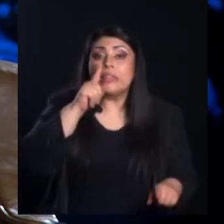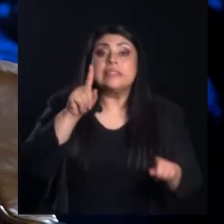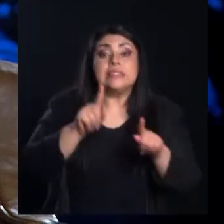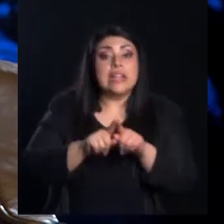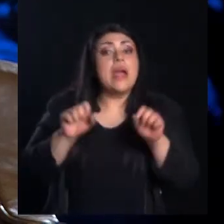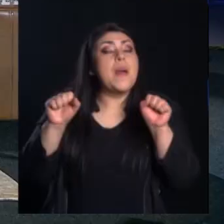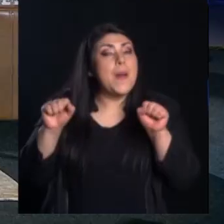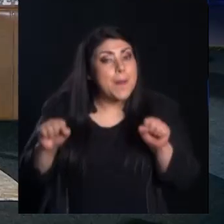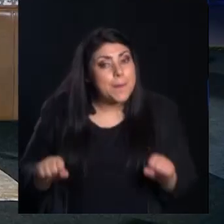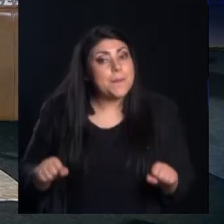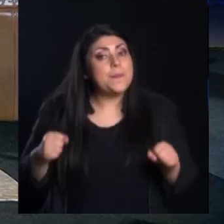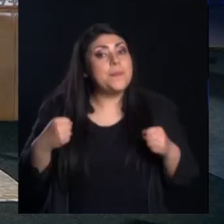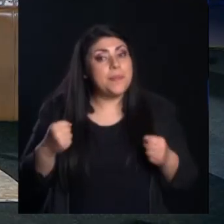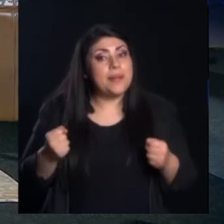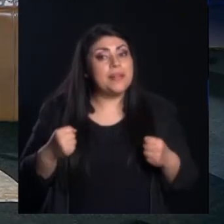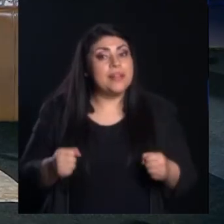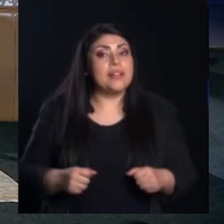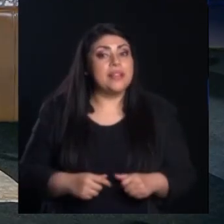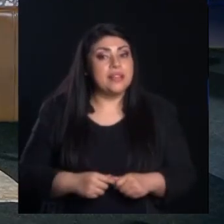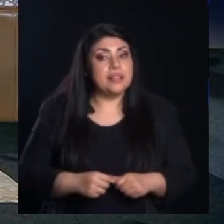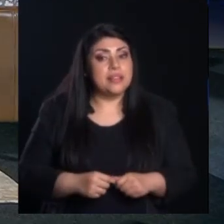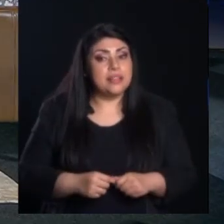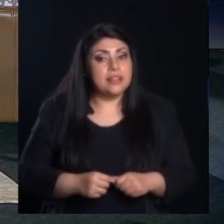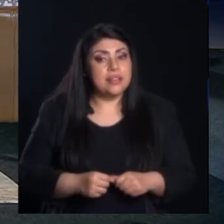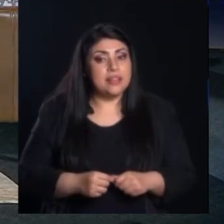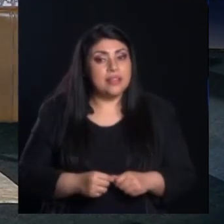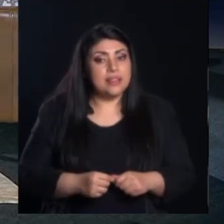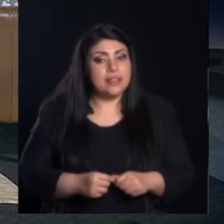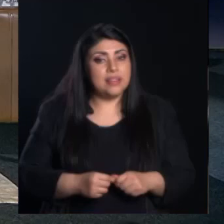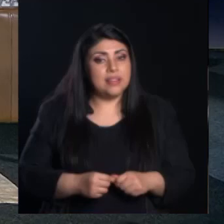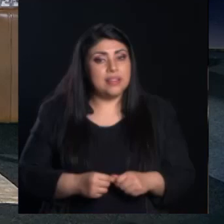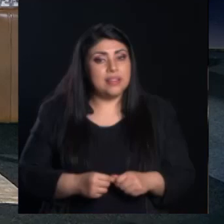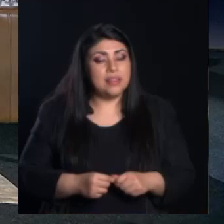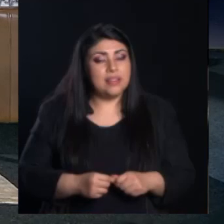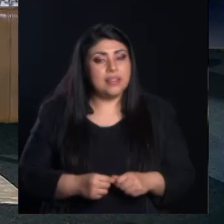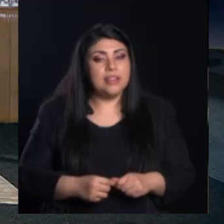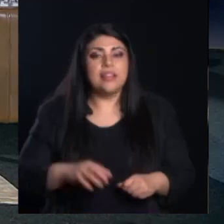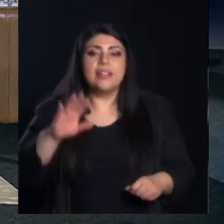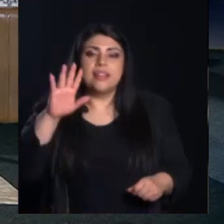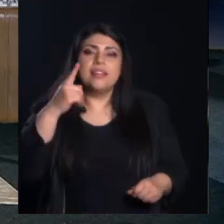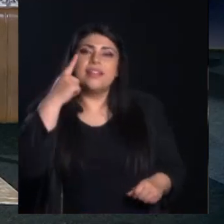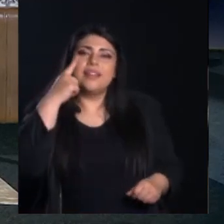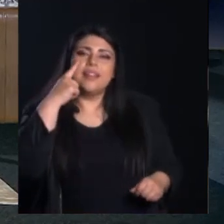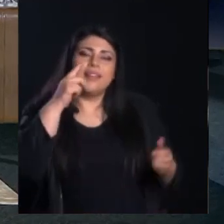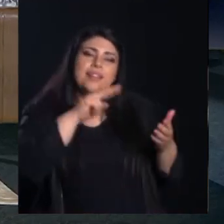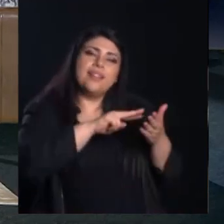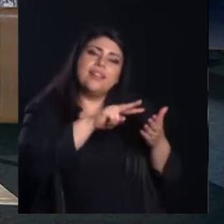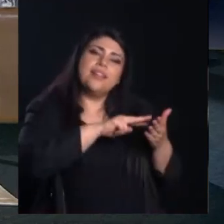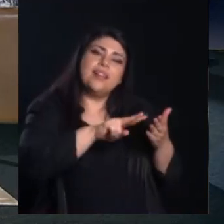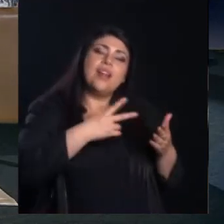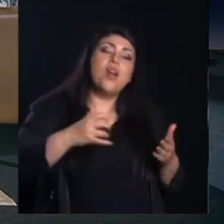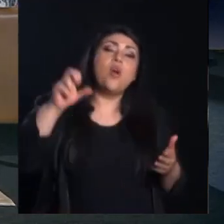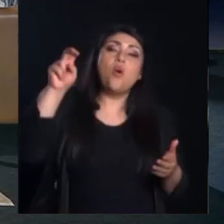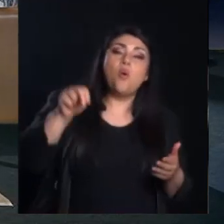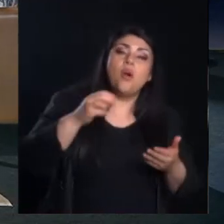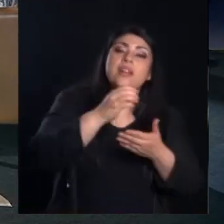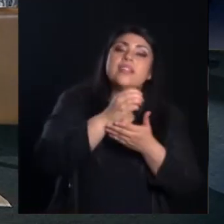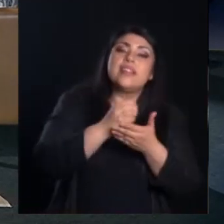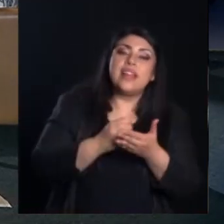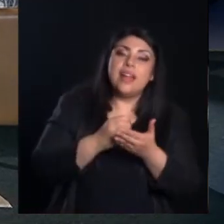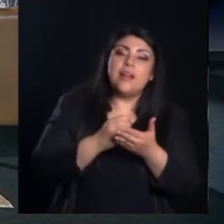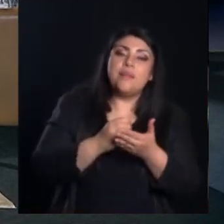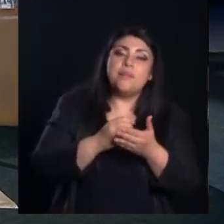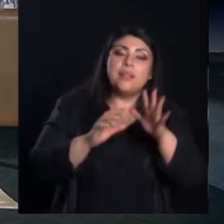que lo que tú tenías si quiero leerles el en el libro de juan capítulo